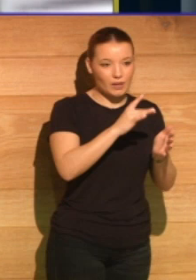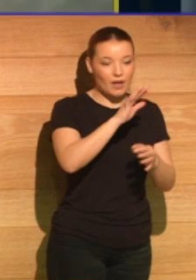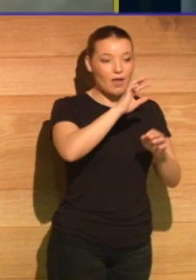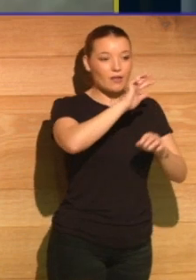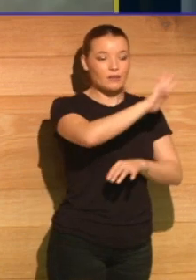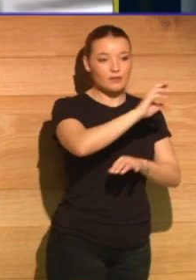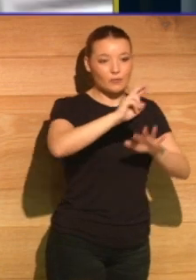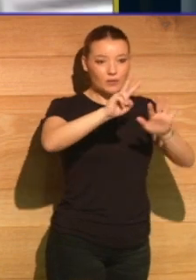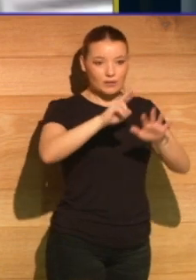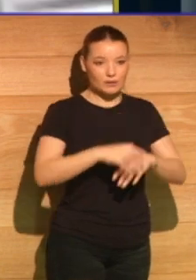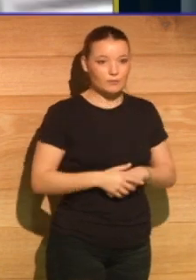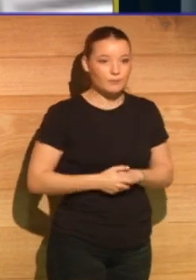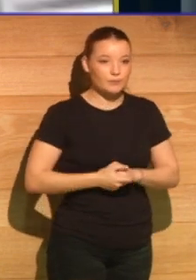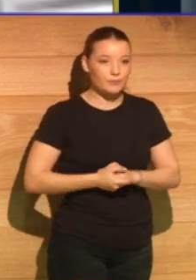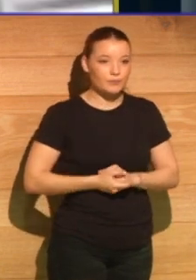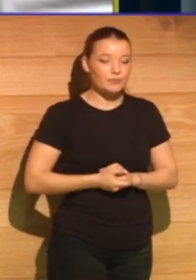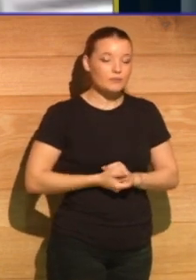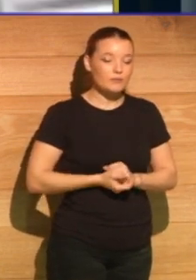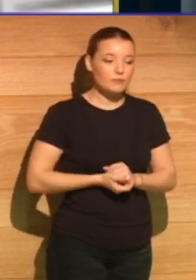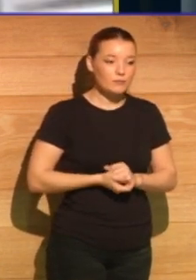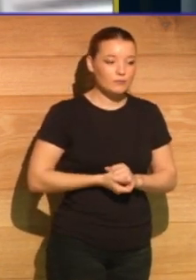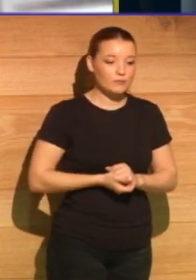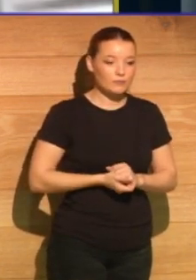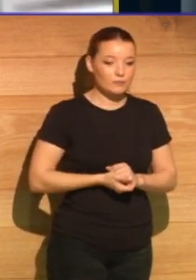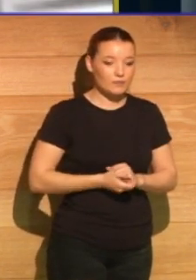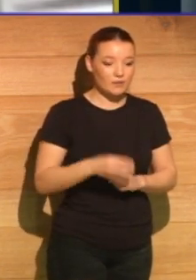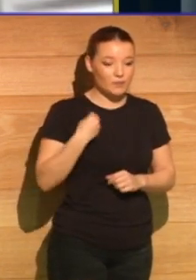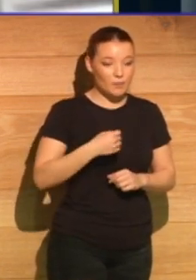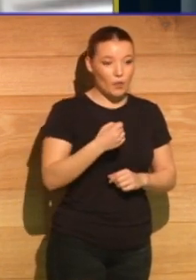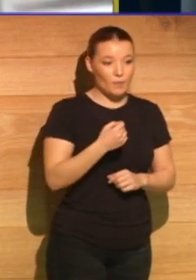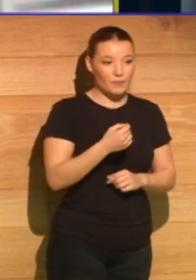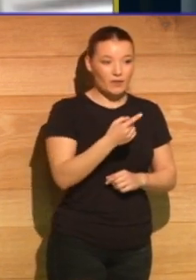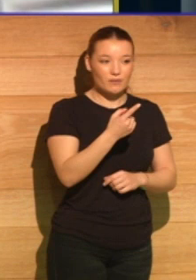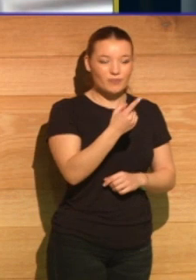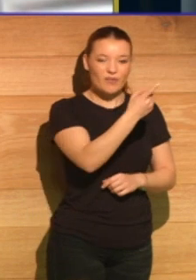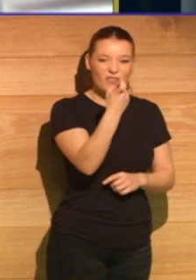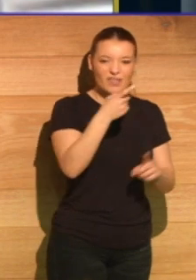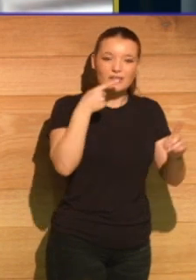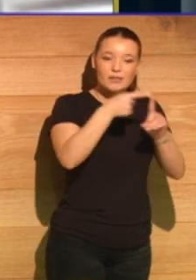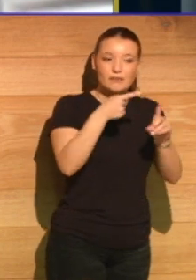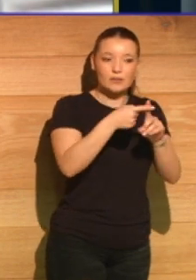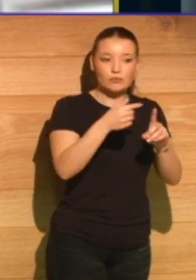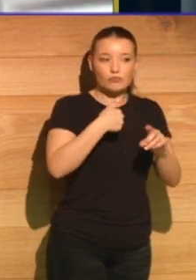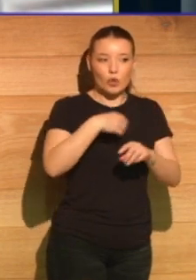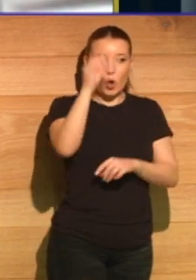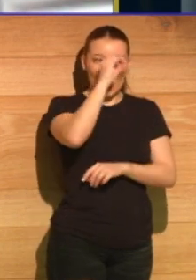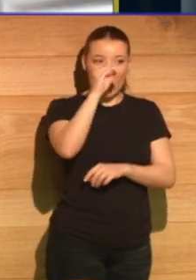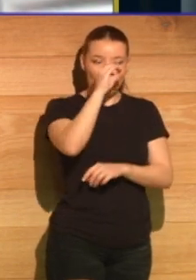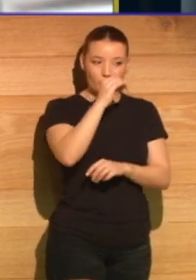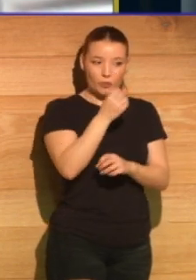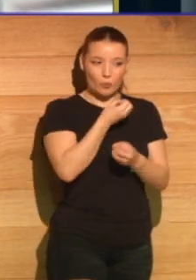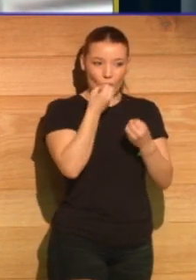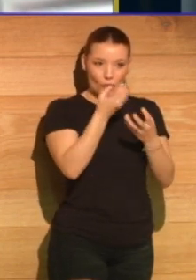De todas formas, esa falta de referentes, creo, y esto introduzco también mi opinión, sé que me toca